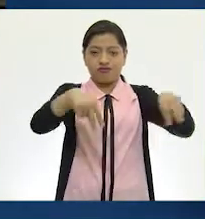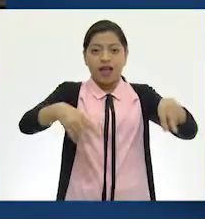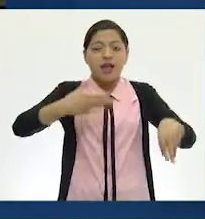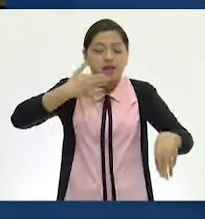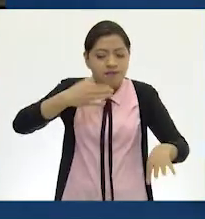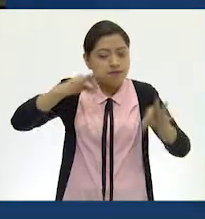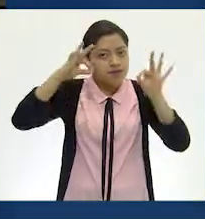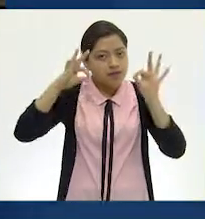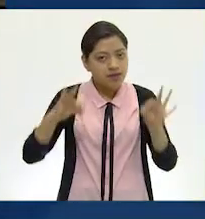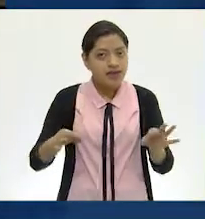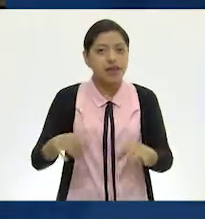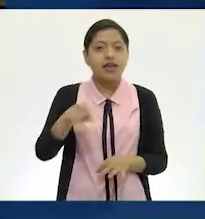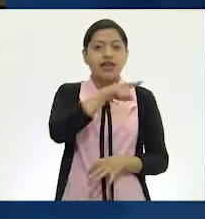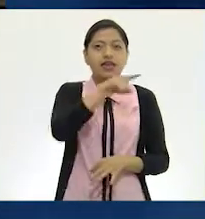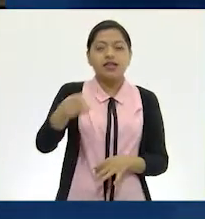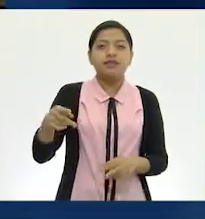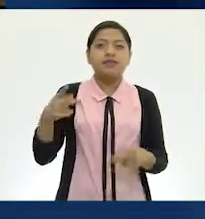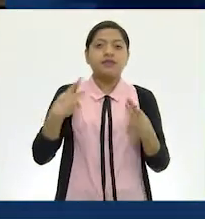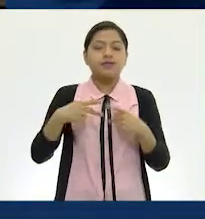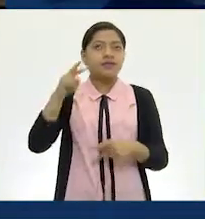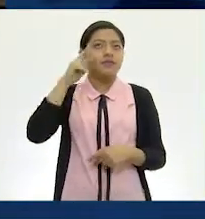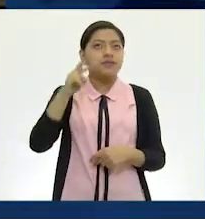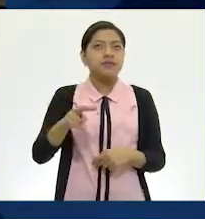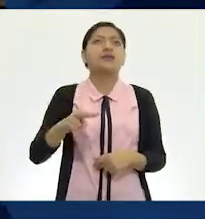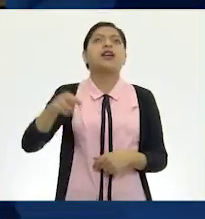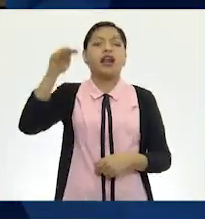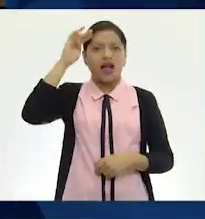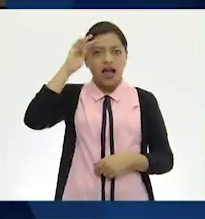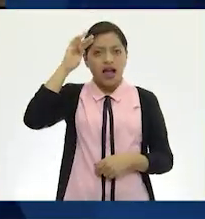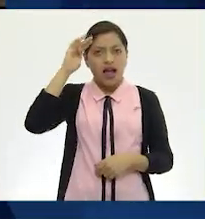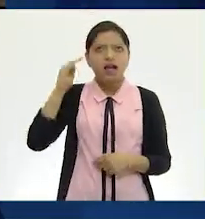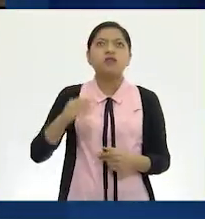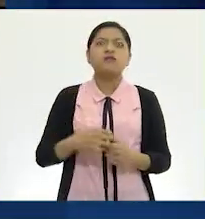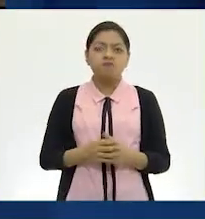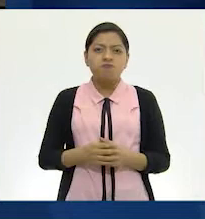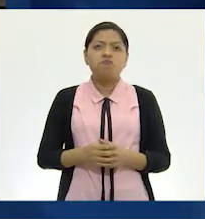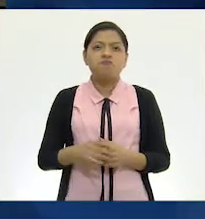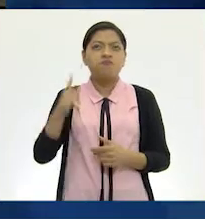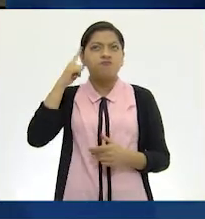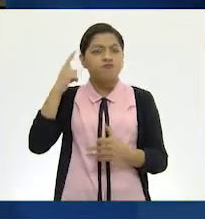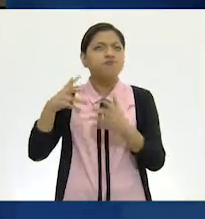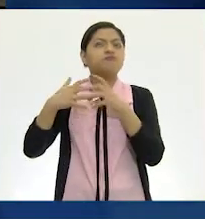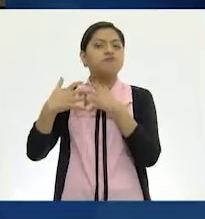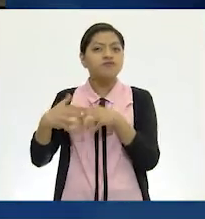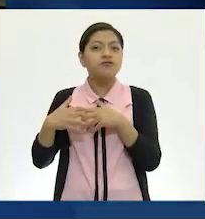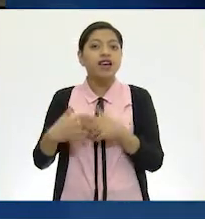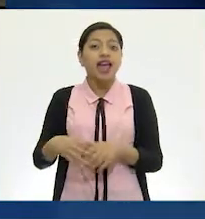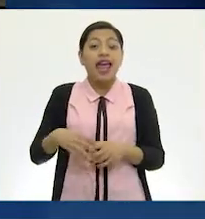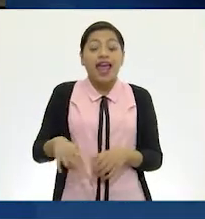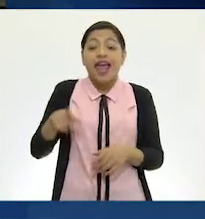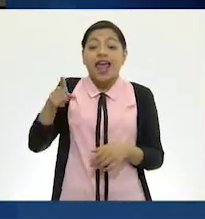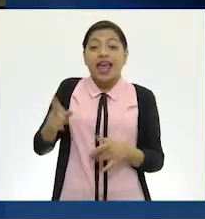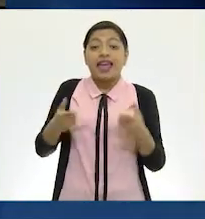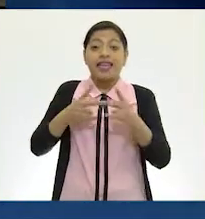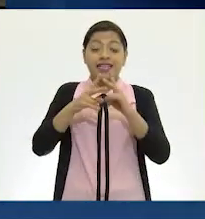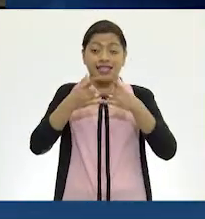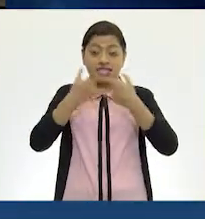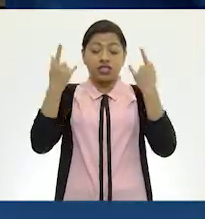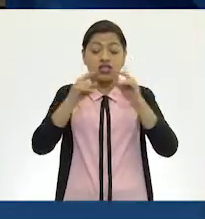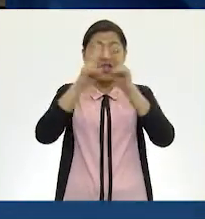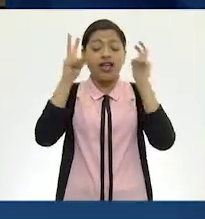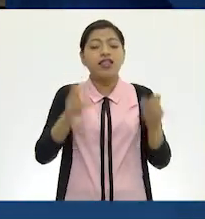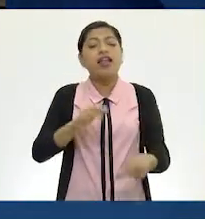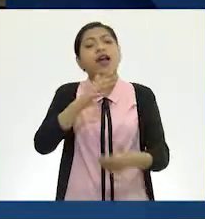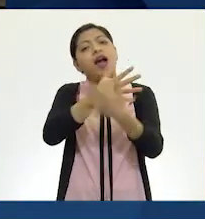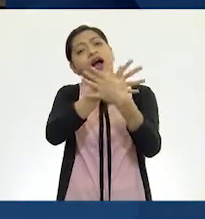¿no? Un reto intelectual, un reto reflexivo. Y bueno, Sputnik, al hablar acerca del amor, la amistad y